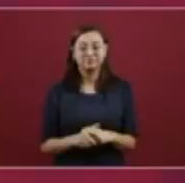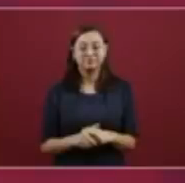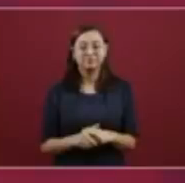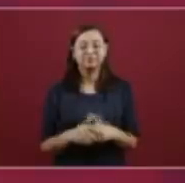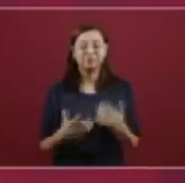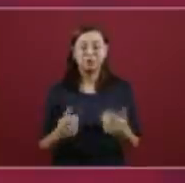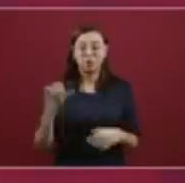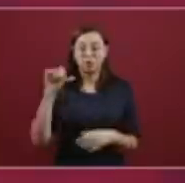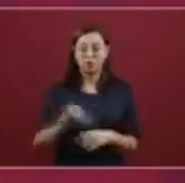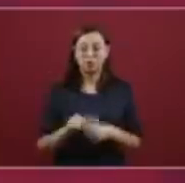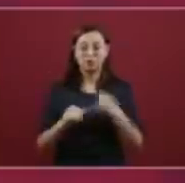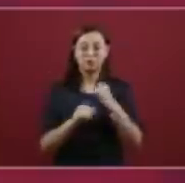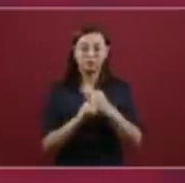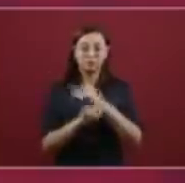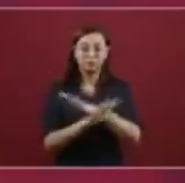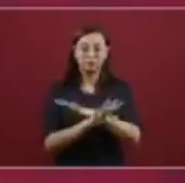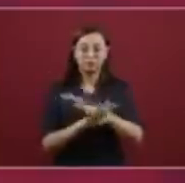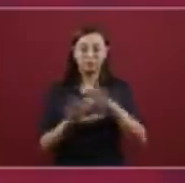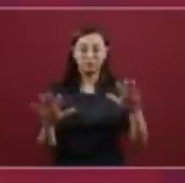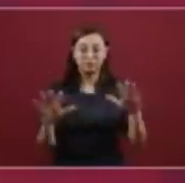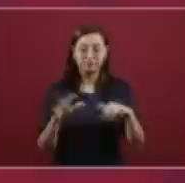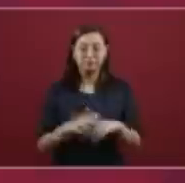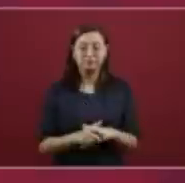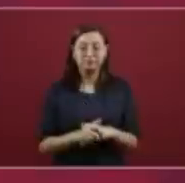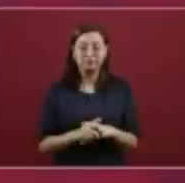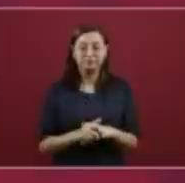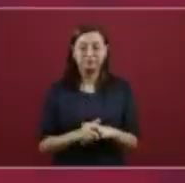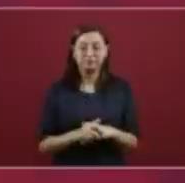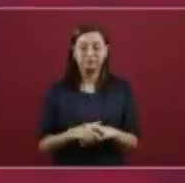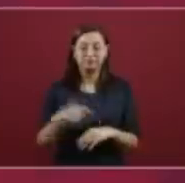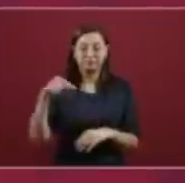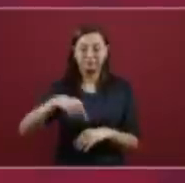información, nos vamos a congregar aquí